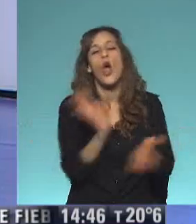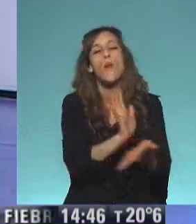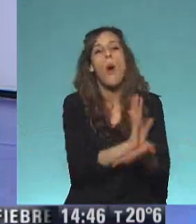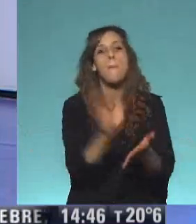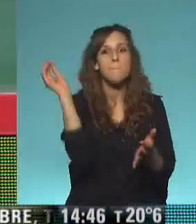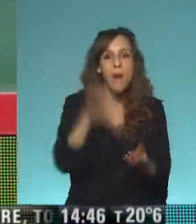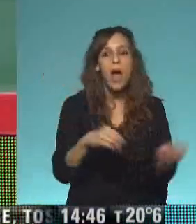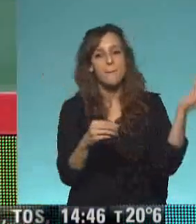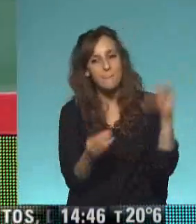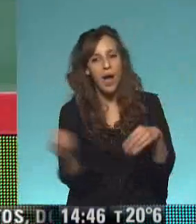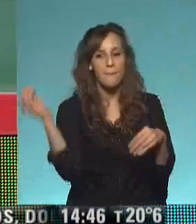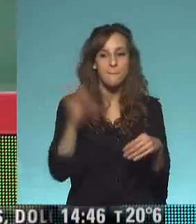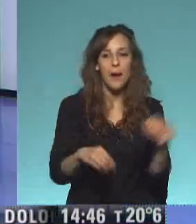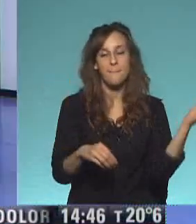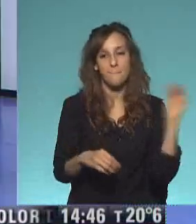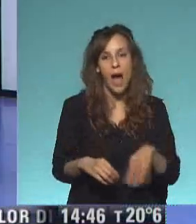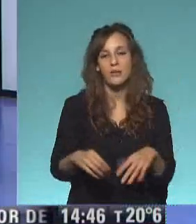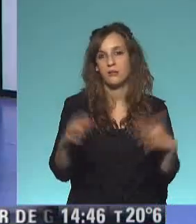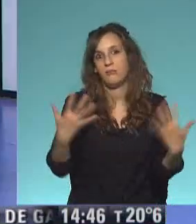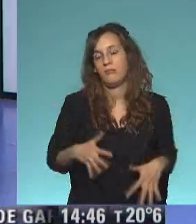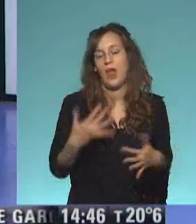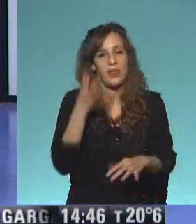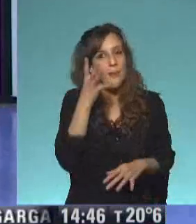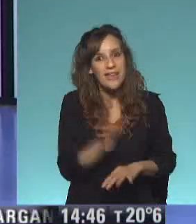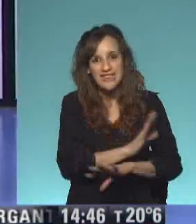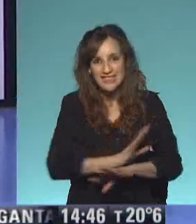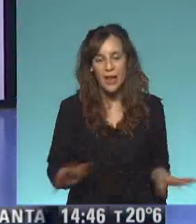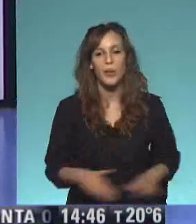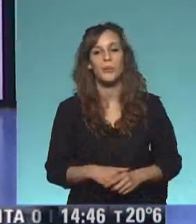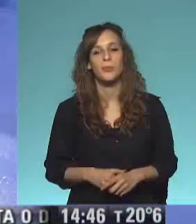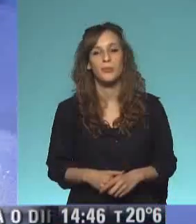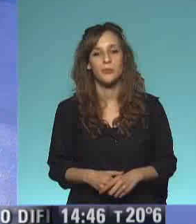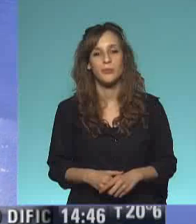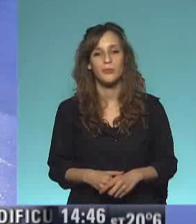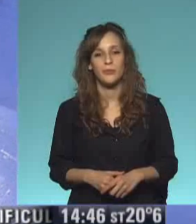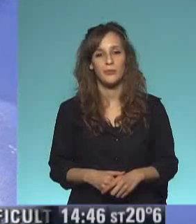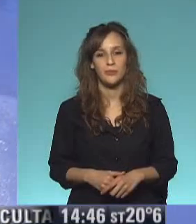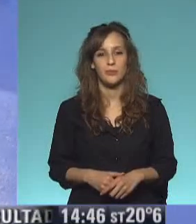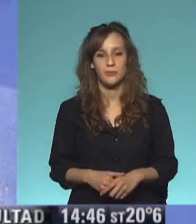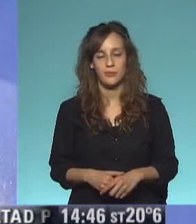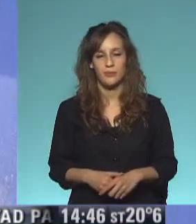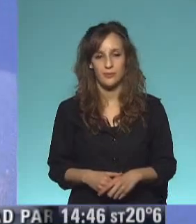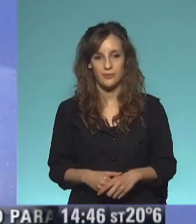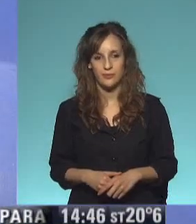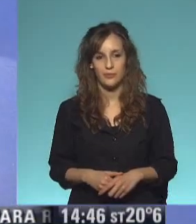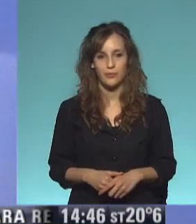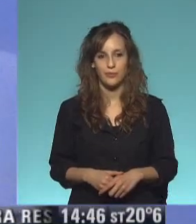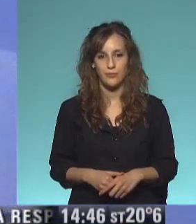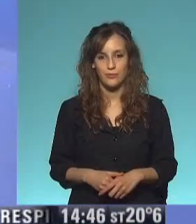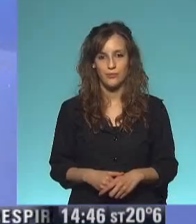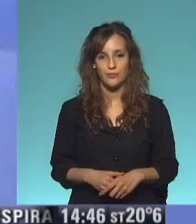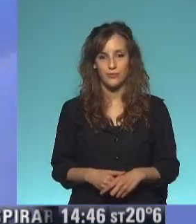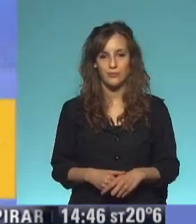cosas. Sí, podemos inventar. Después del hombre, el extraterrestre. El extraterrestre, tal cual. Después del extraterrestre. un agujero negro. Un agujero